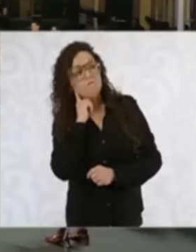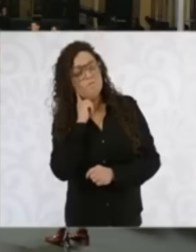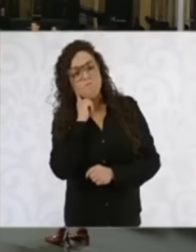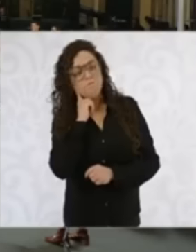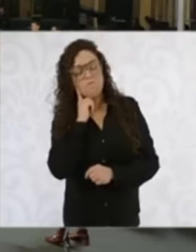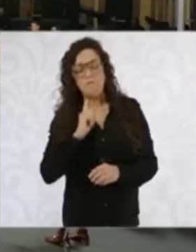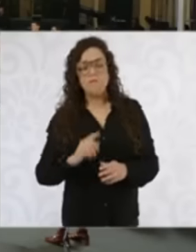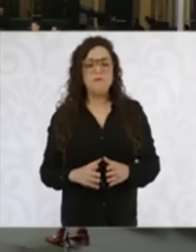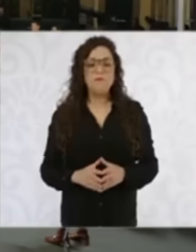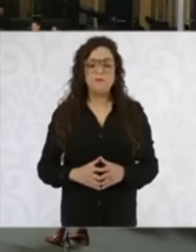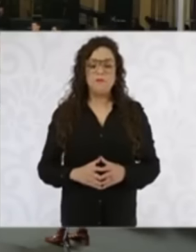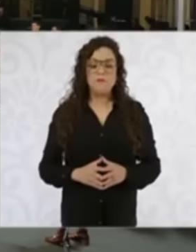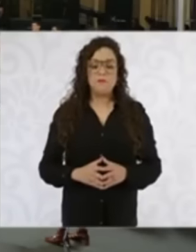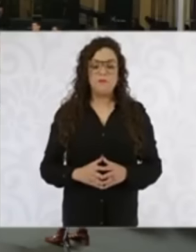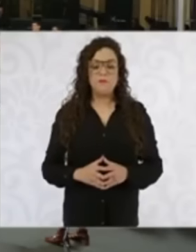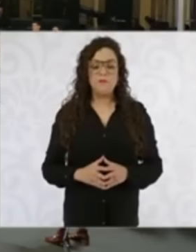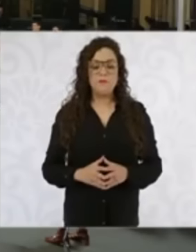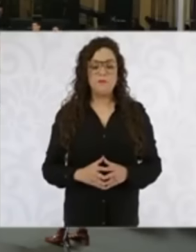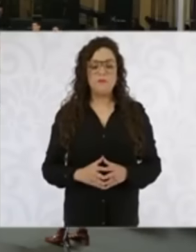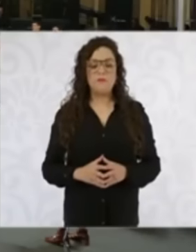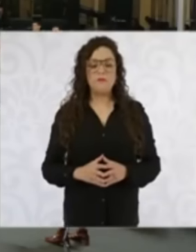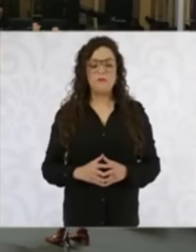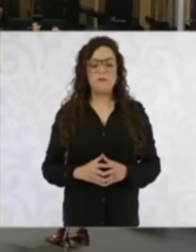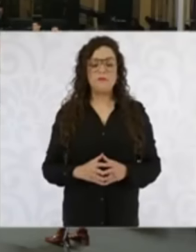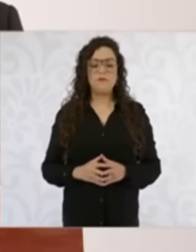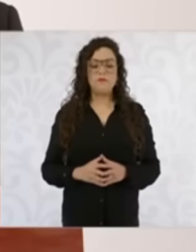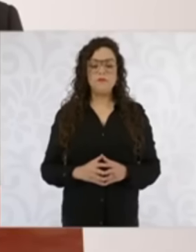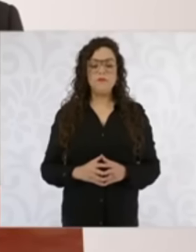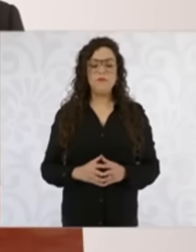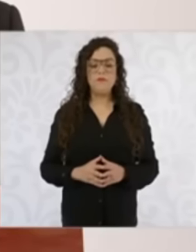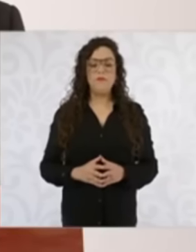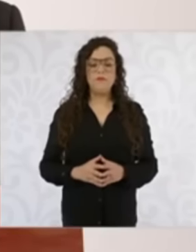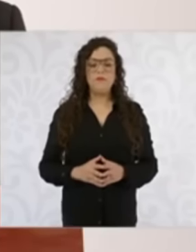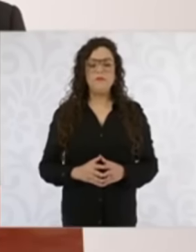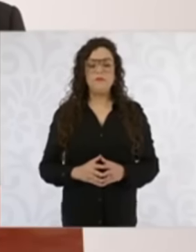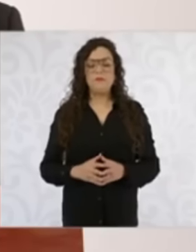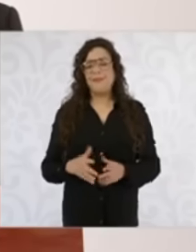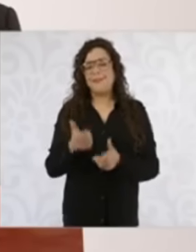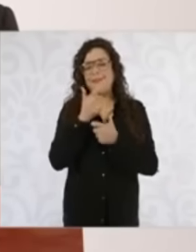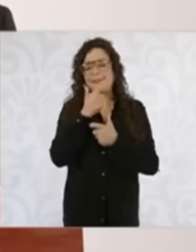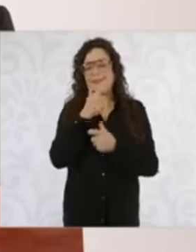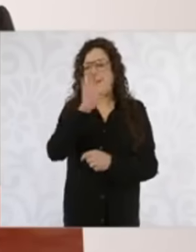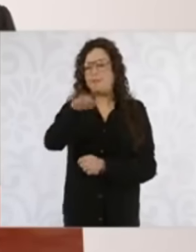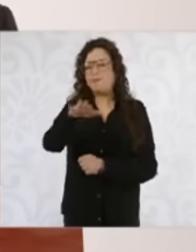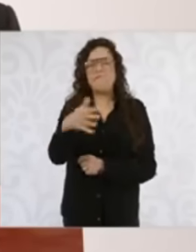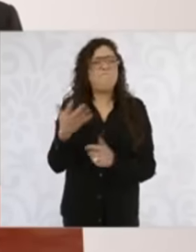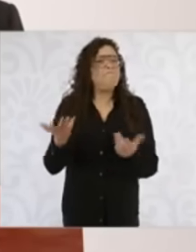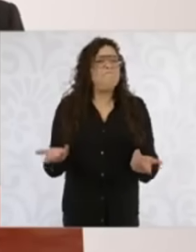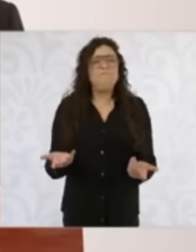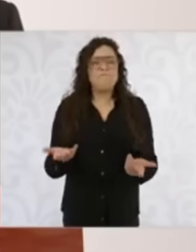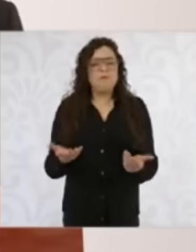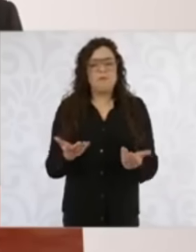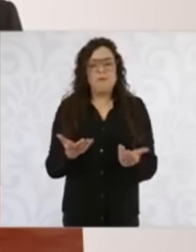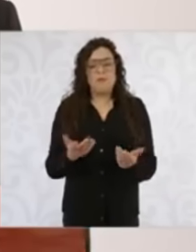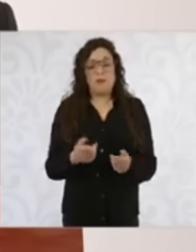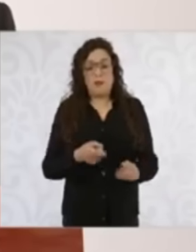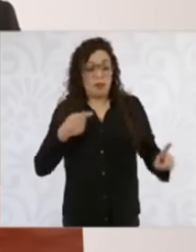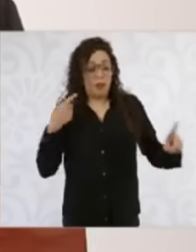El objetivo del presupuesto, que hoy en efecto el Secretario de Hacienda lo presenta al Congreso, es